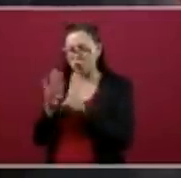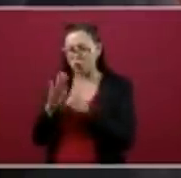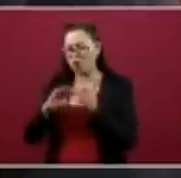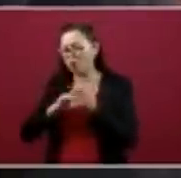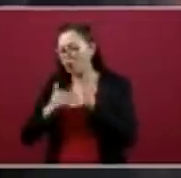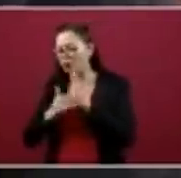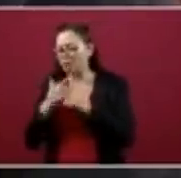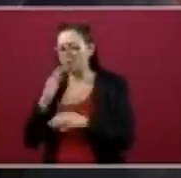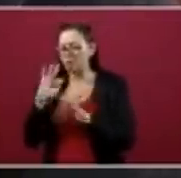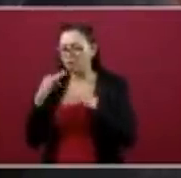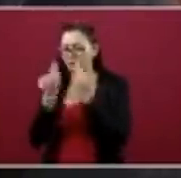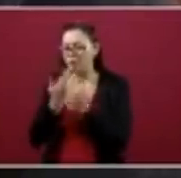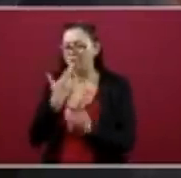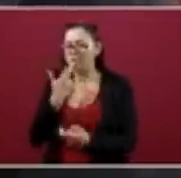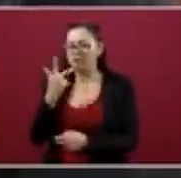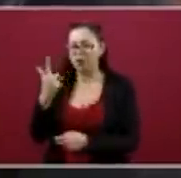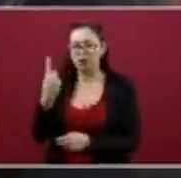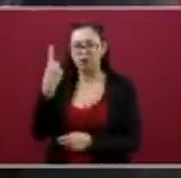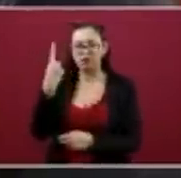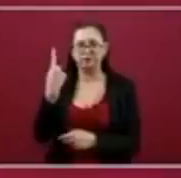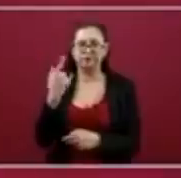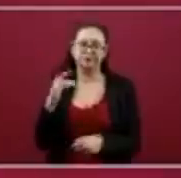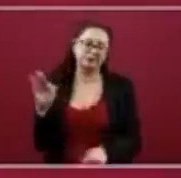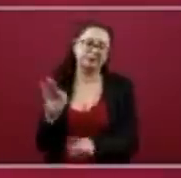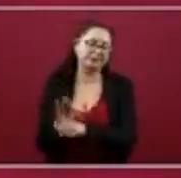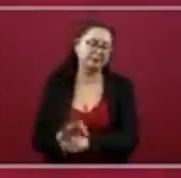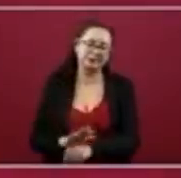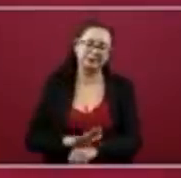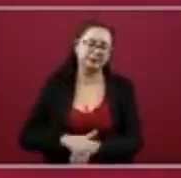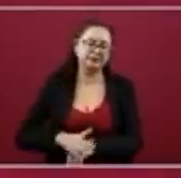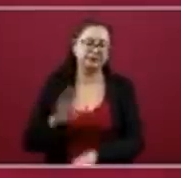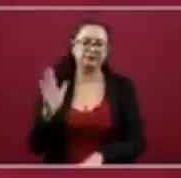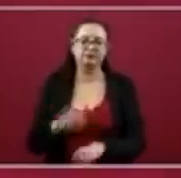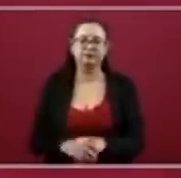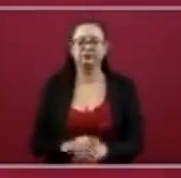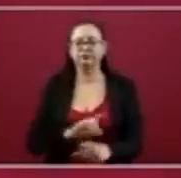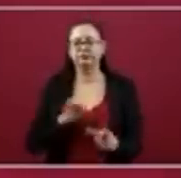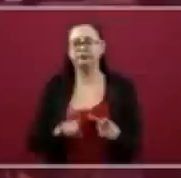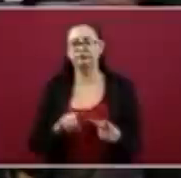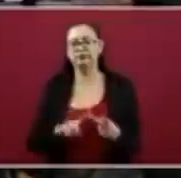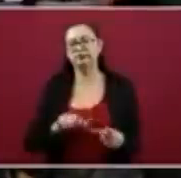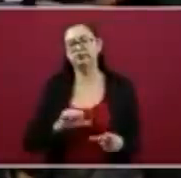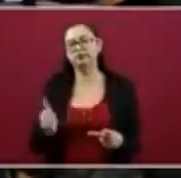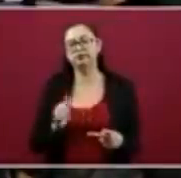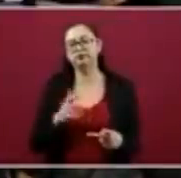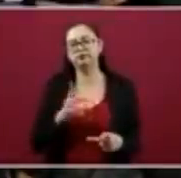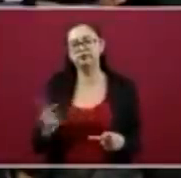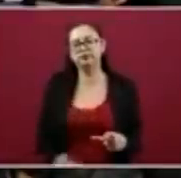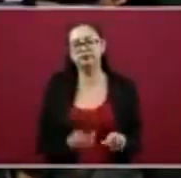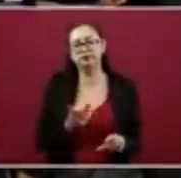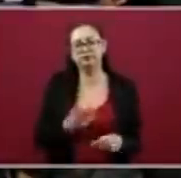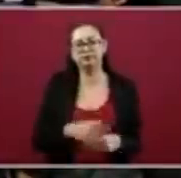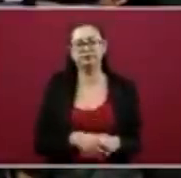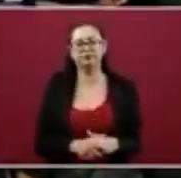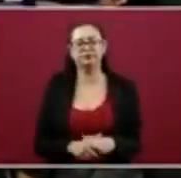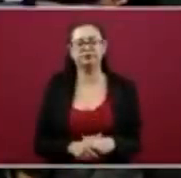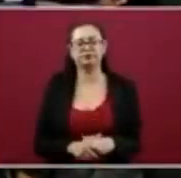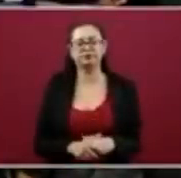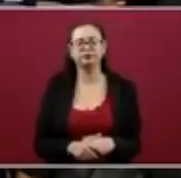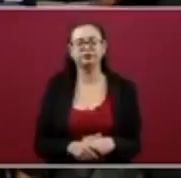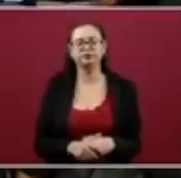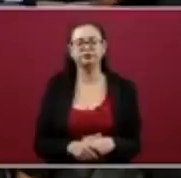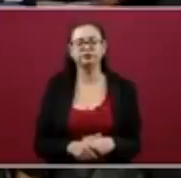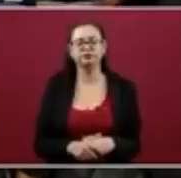mejor, de lo que más convenga. Y tengo otra pregunta, presidente. Hemos estado platicando con productores,